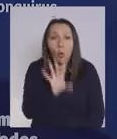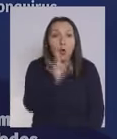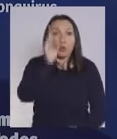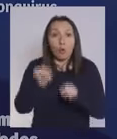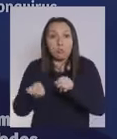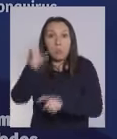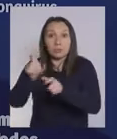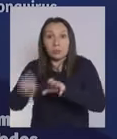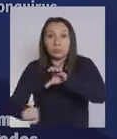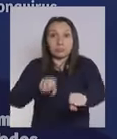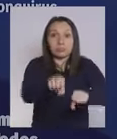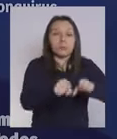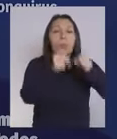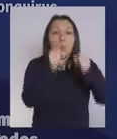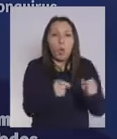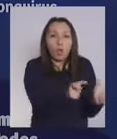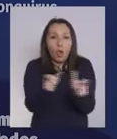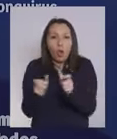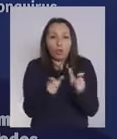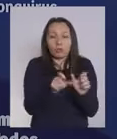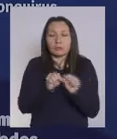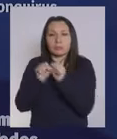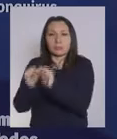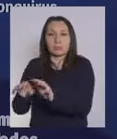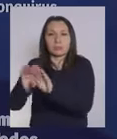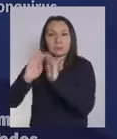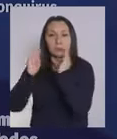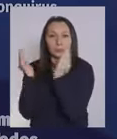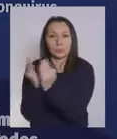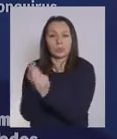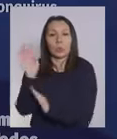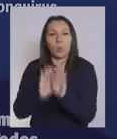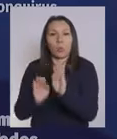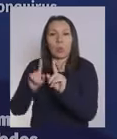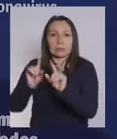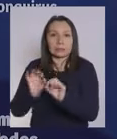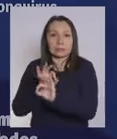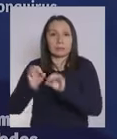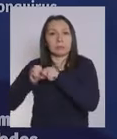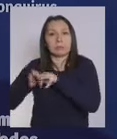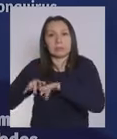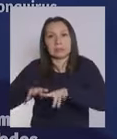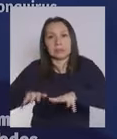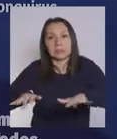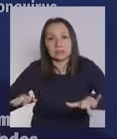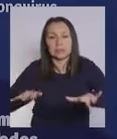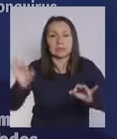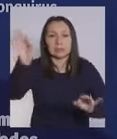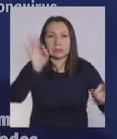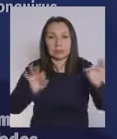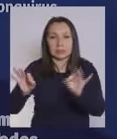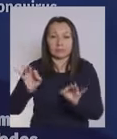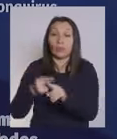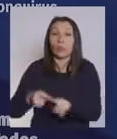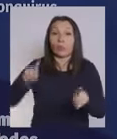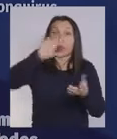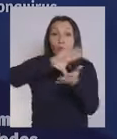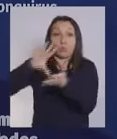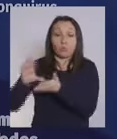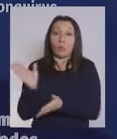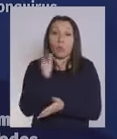personas, las puede trazar, las puede aislar y puede evitar la diseminación viral. Otros países